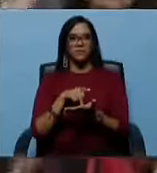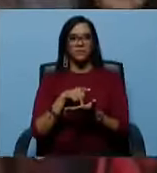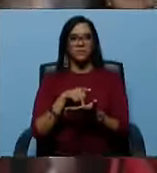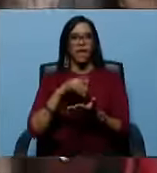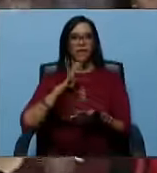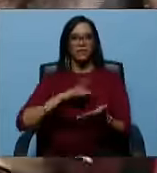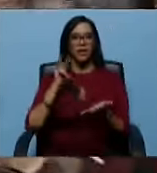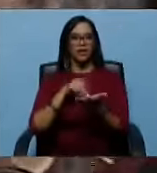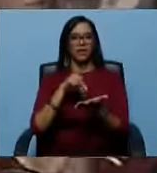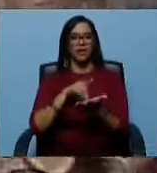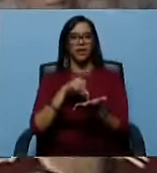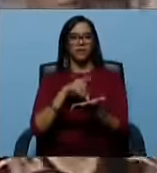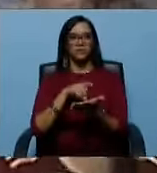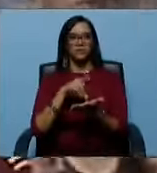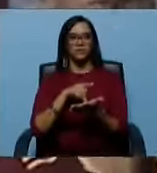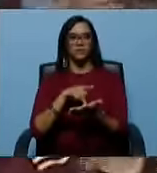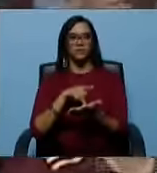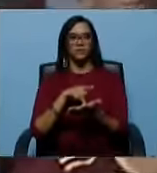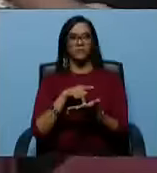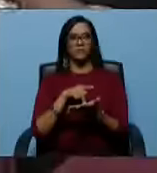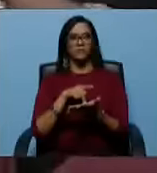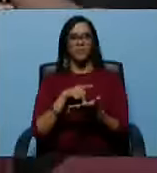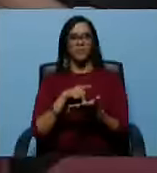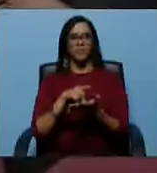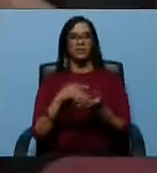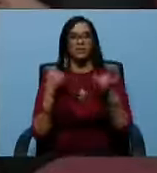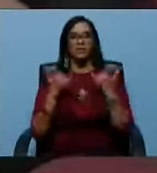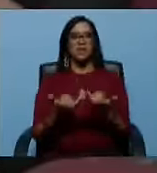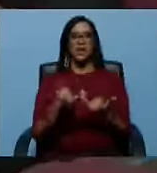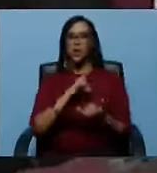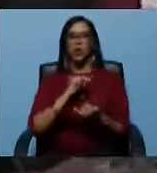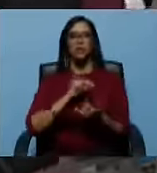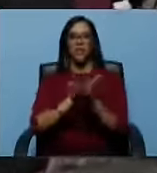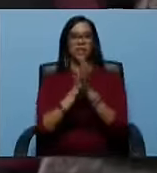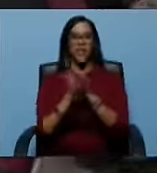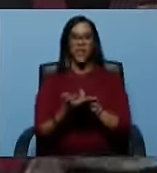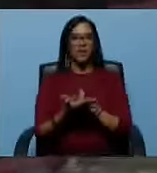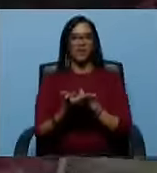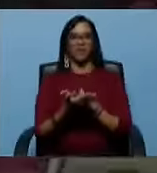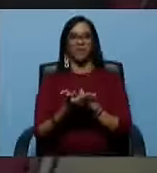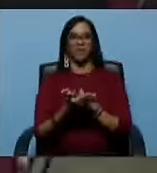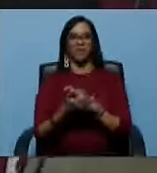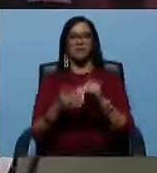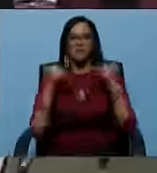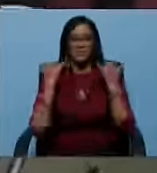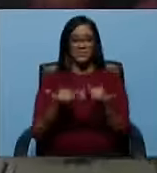Está llegando. Ya no se van a acabar las burlas al pueblo de Venezuela.